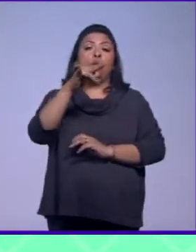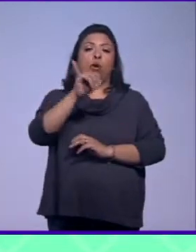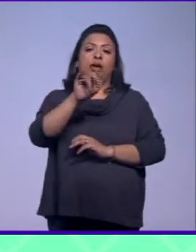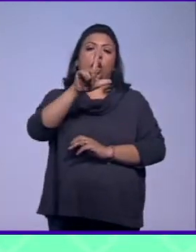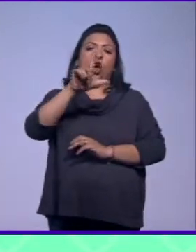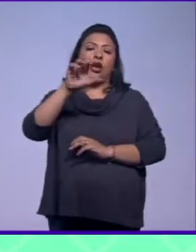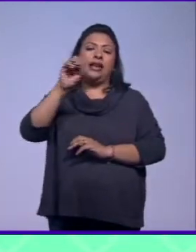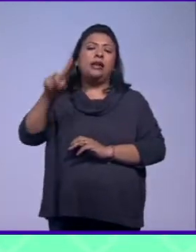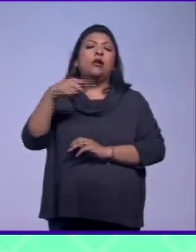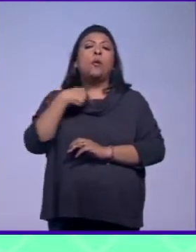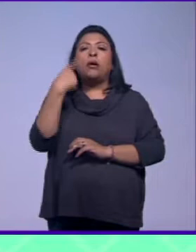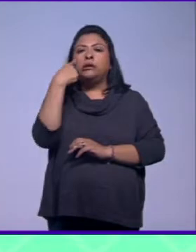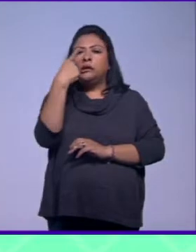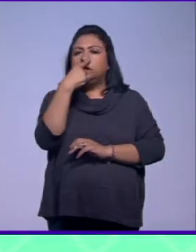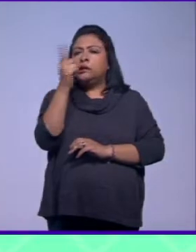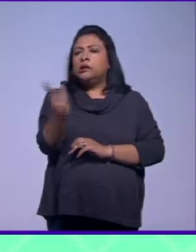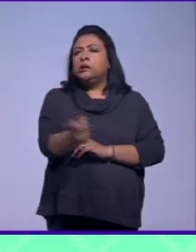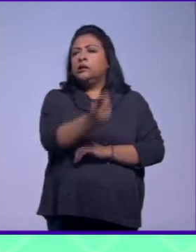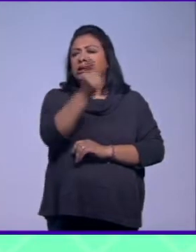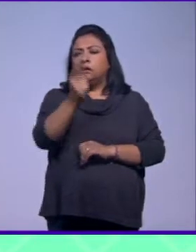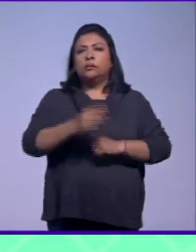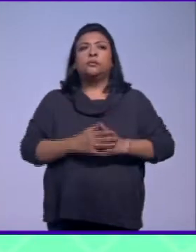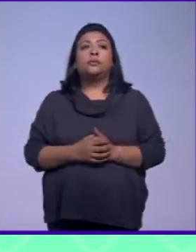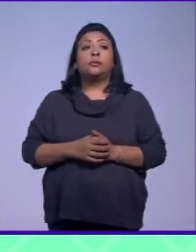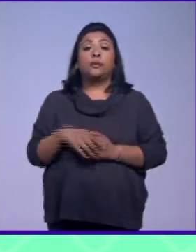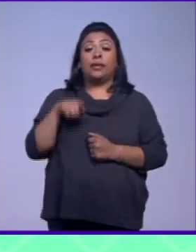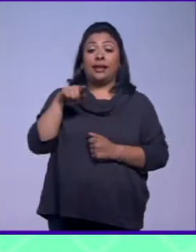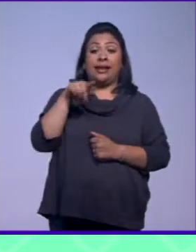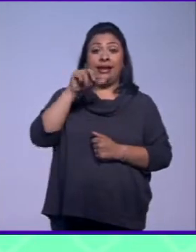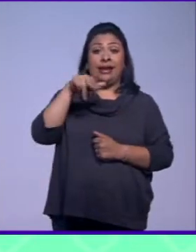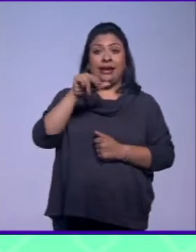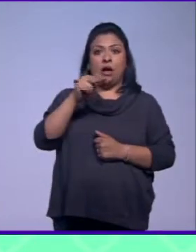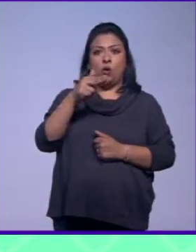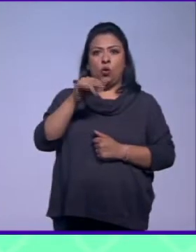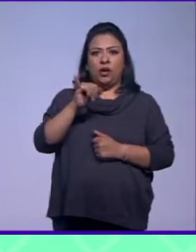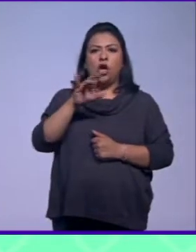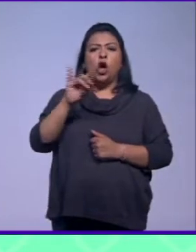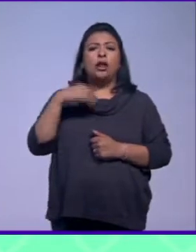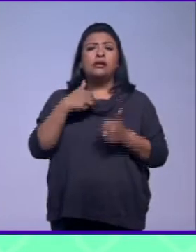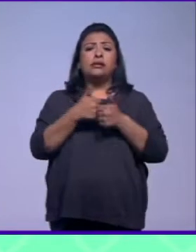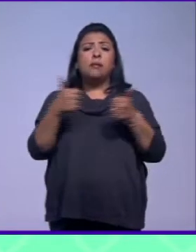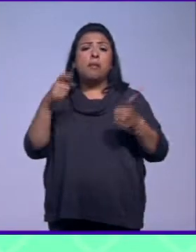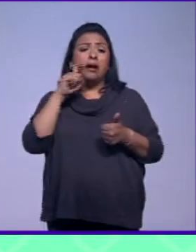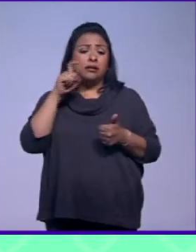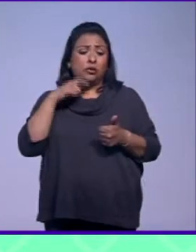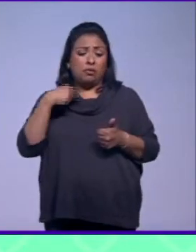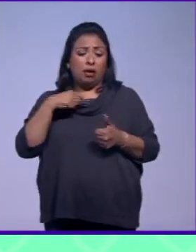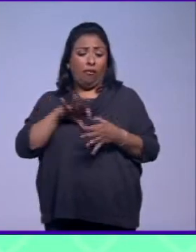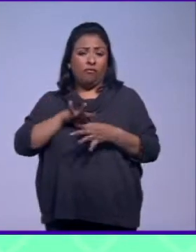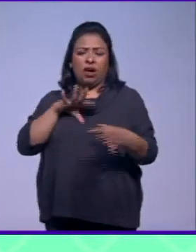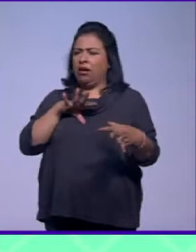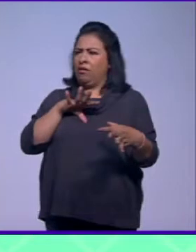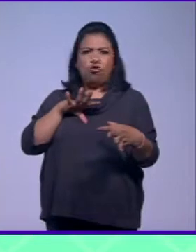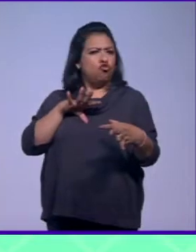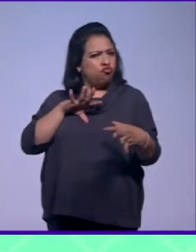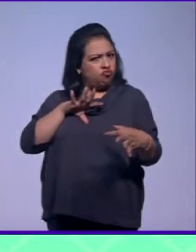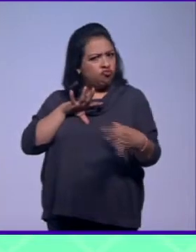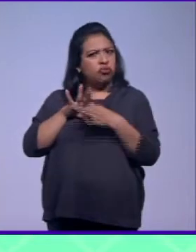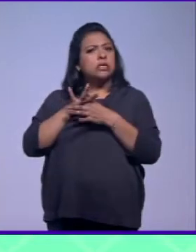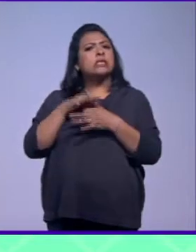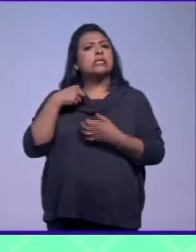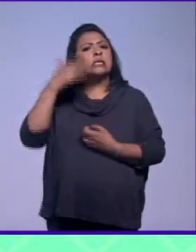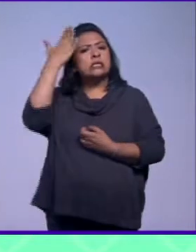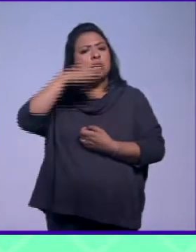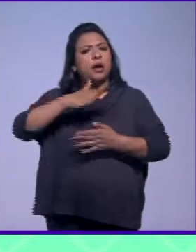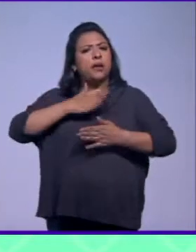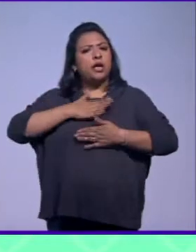mirada infinita de nahui ollin no separa su sexualidad de ella misma ella misma se sabe